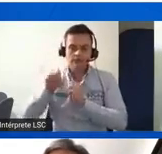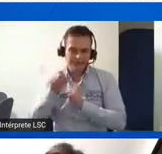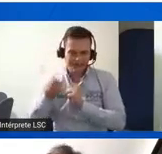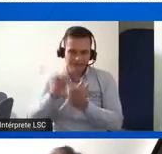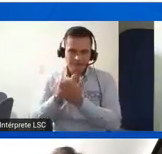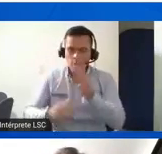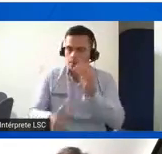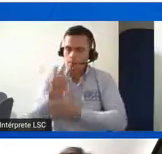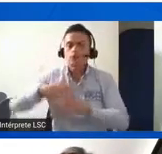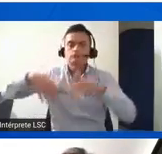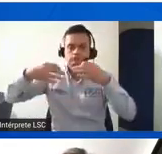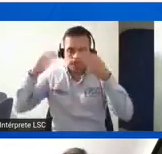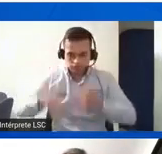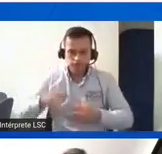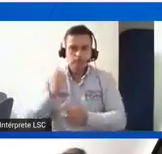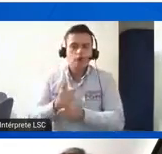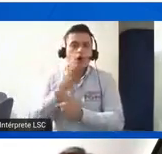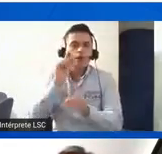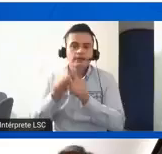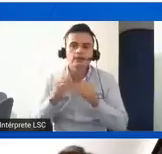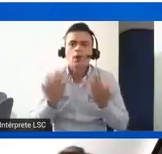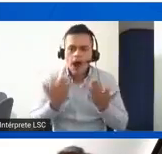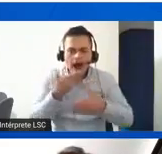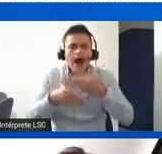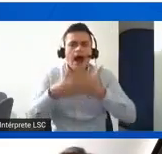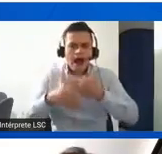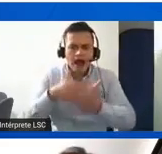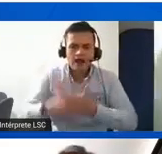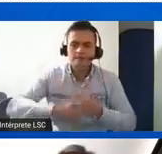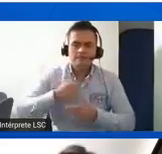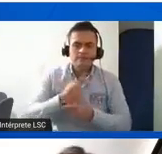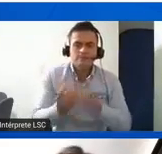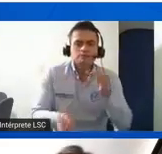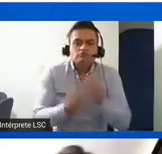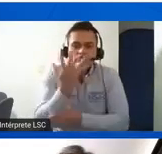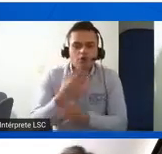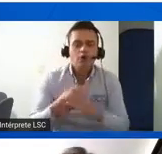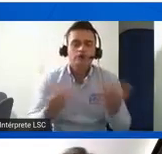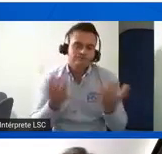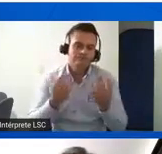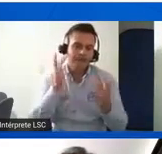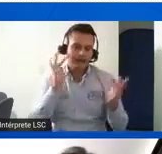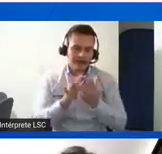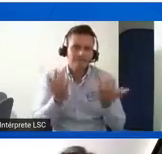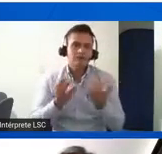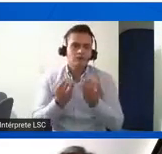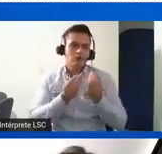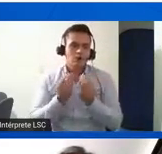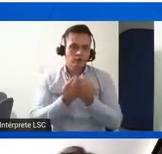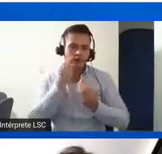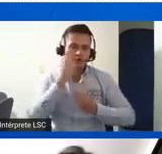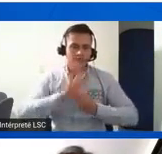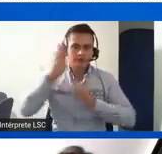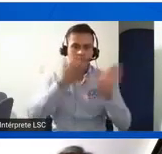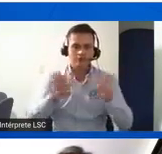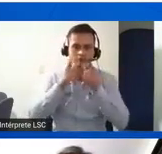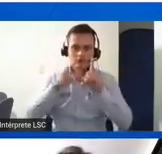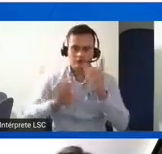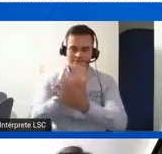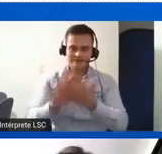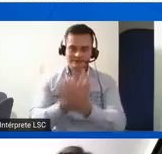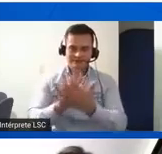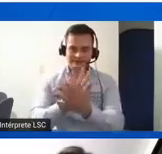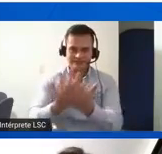viabilizar la creación de este tan anhelado Consejo Nacional de Planeación Lingüística de la Lengua de Señas. Es